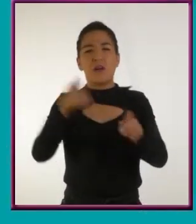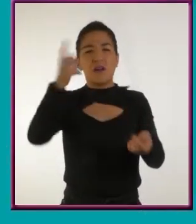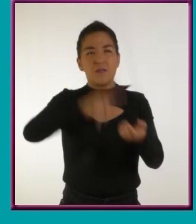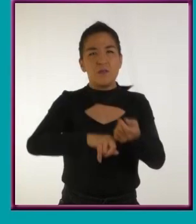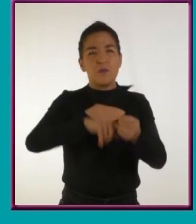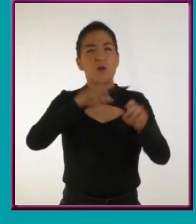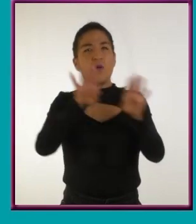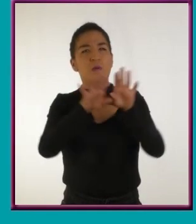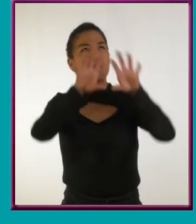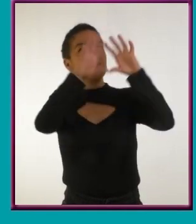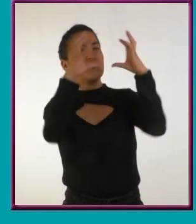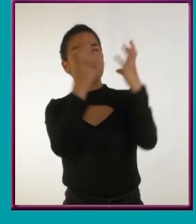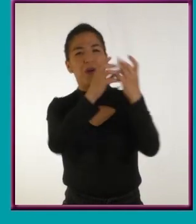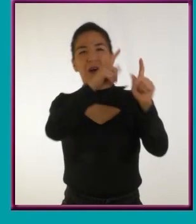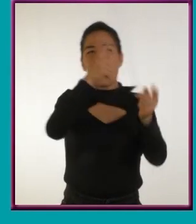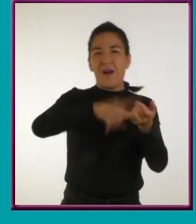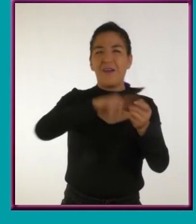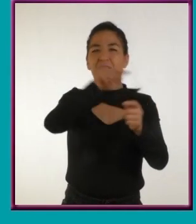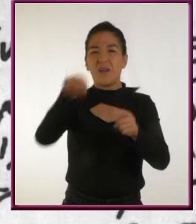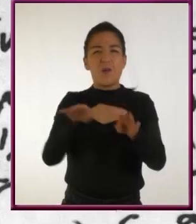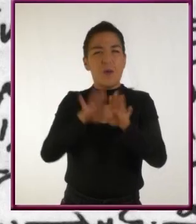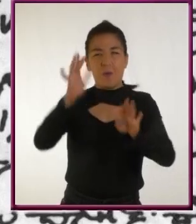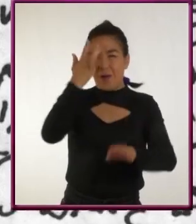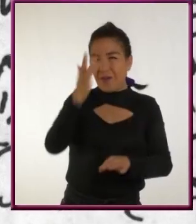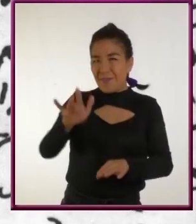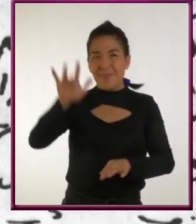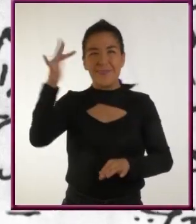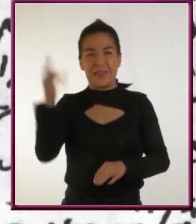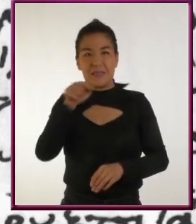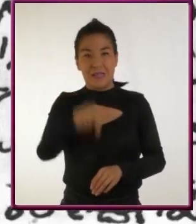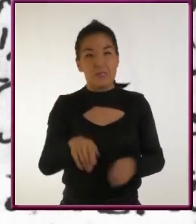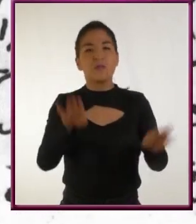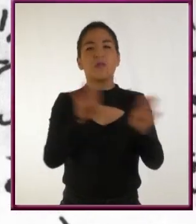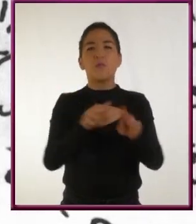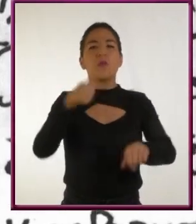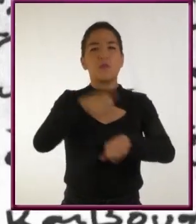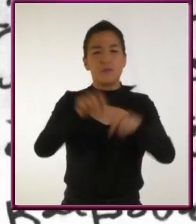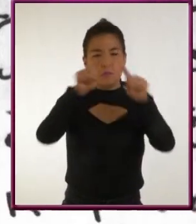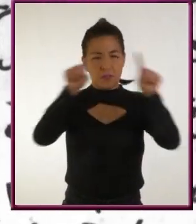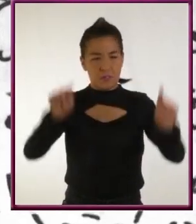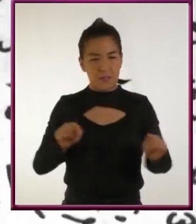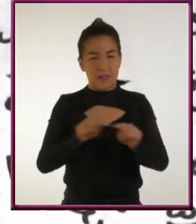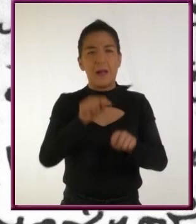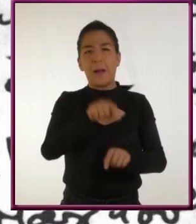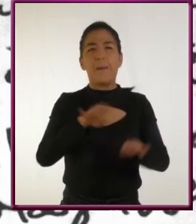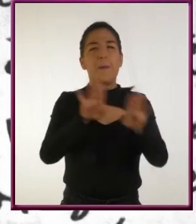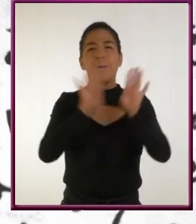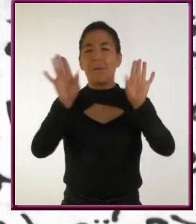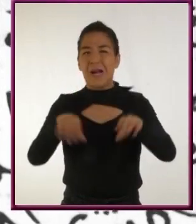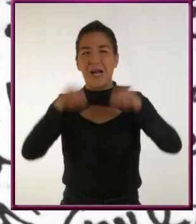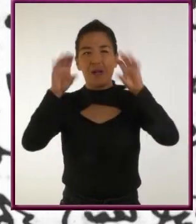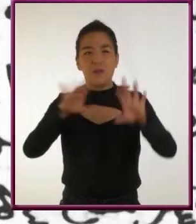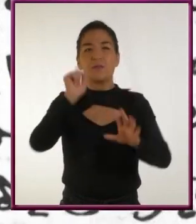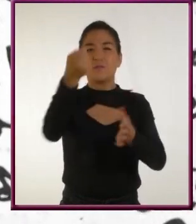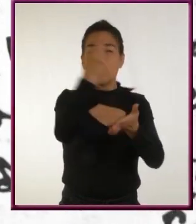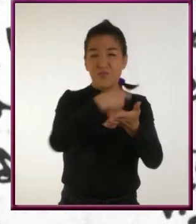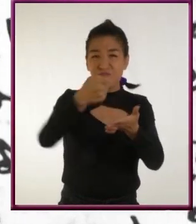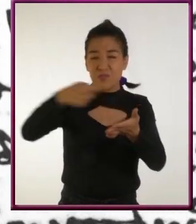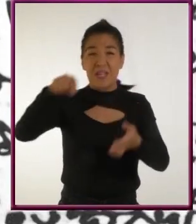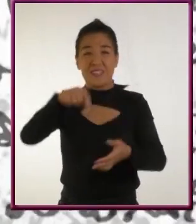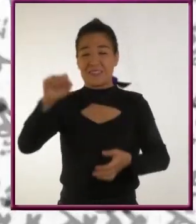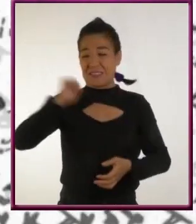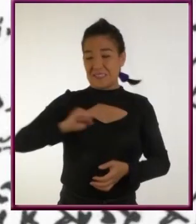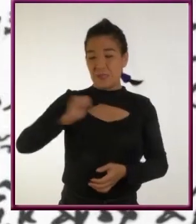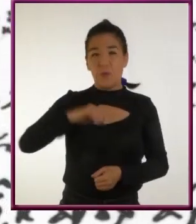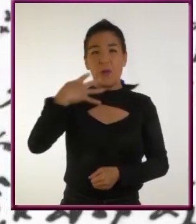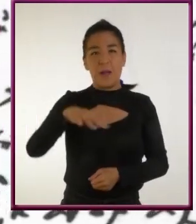propiedades astrológicas y adivinatorias. La introducción de los cuadrados mágicos en Occidente se atribuye a un manuscrito